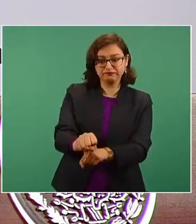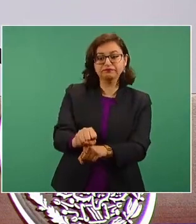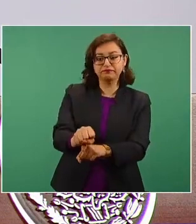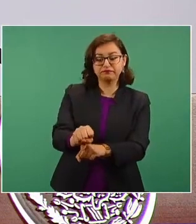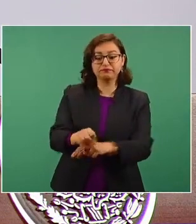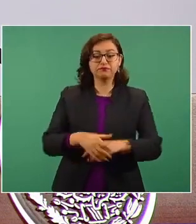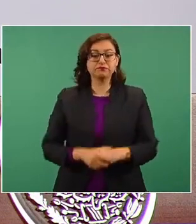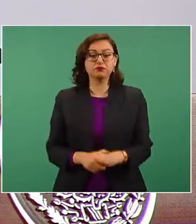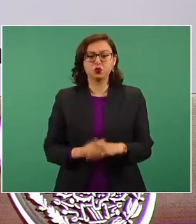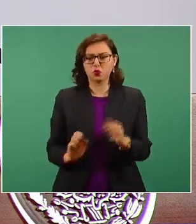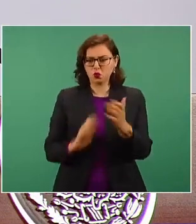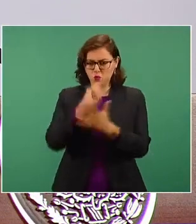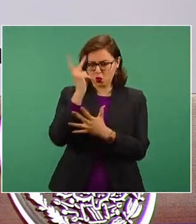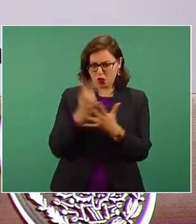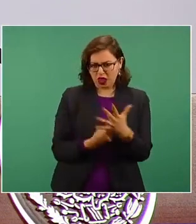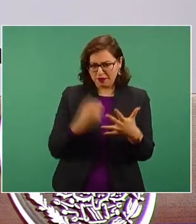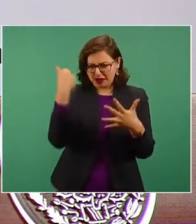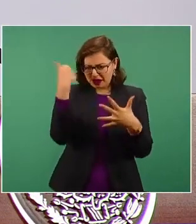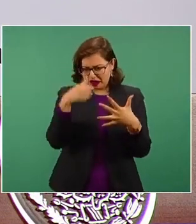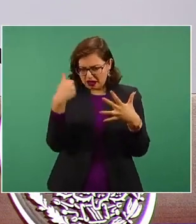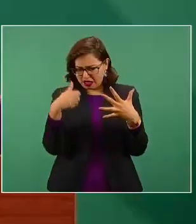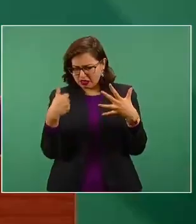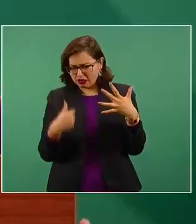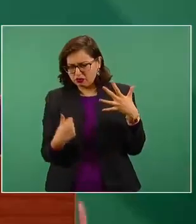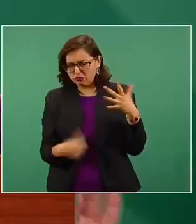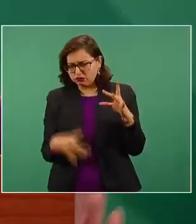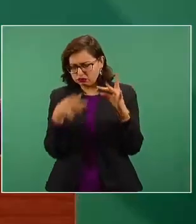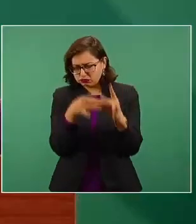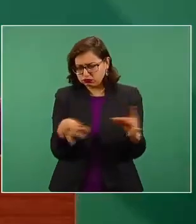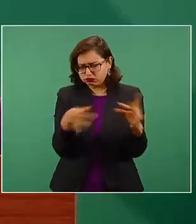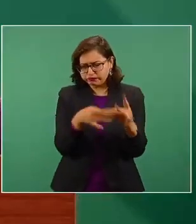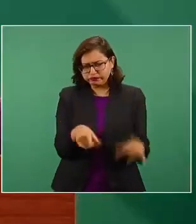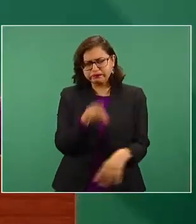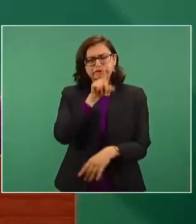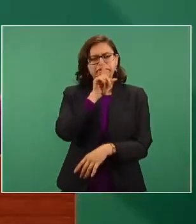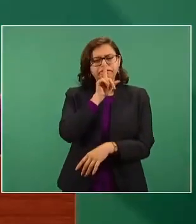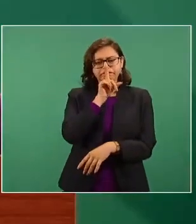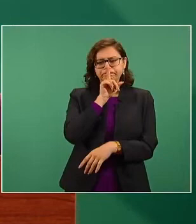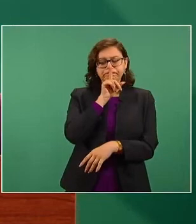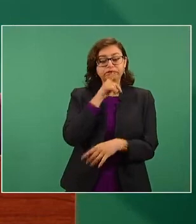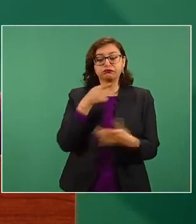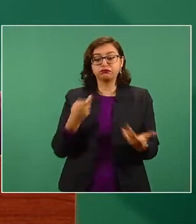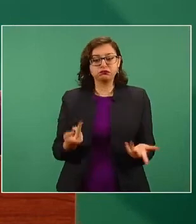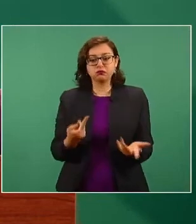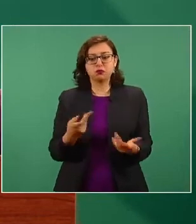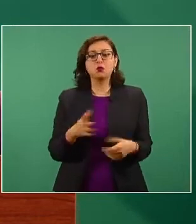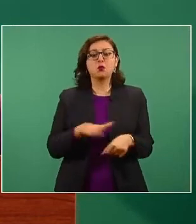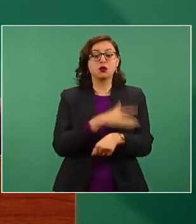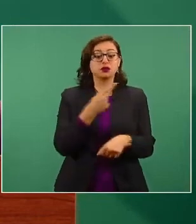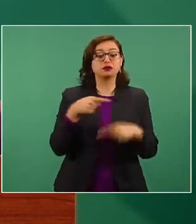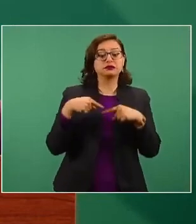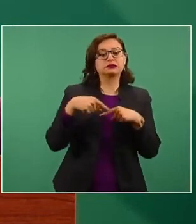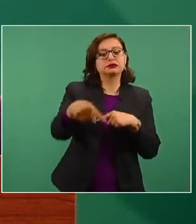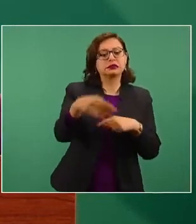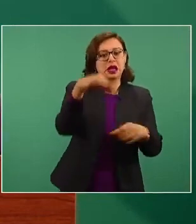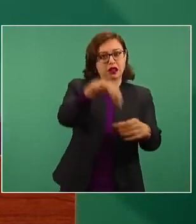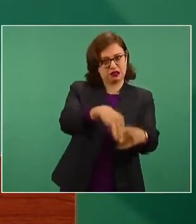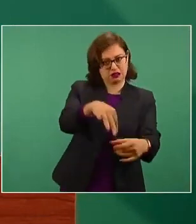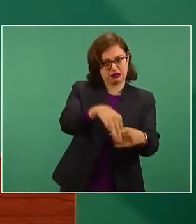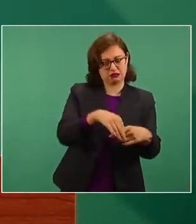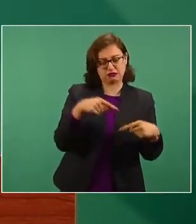específicos, pero sí vamos a hablar de compromisos y prioridades porque estamos en veda electoral. Una de ellas, que